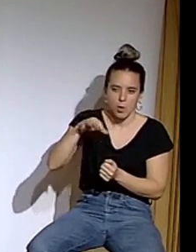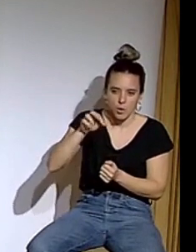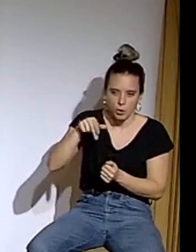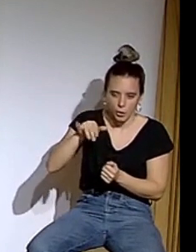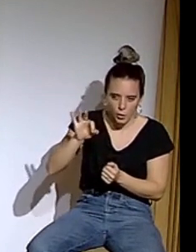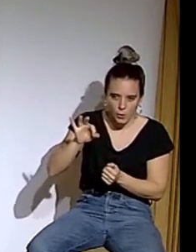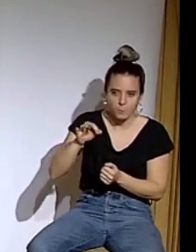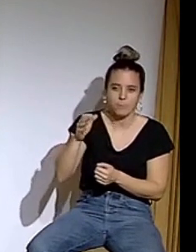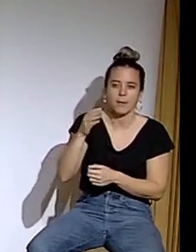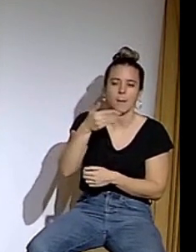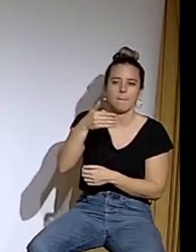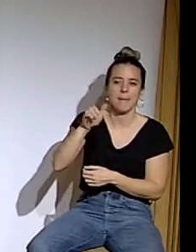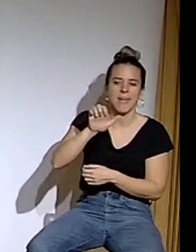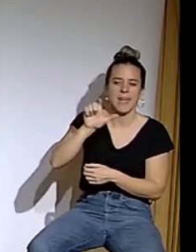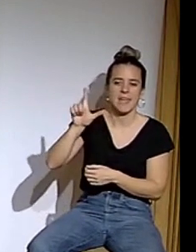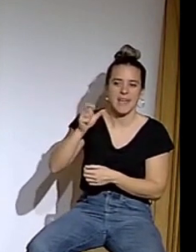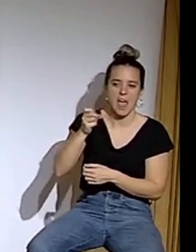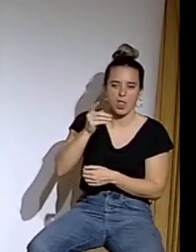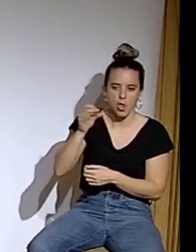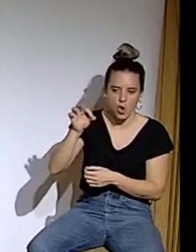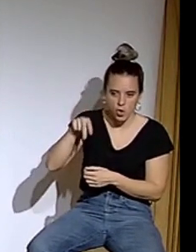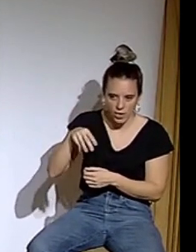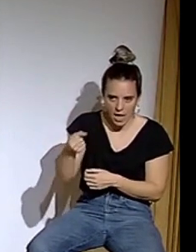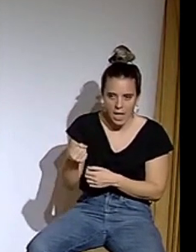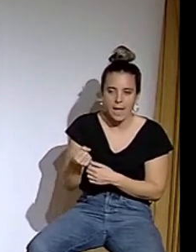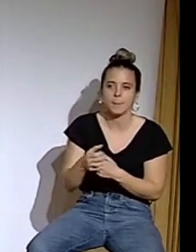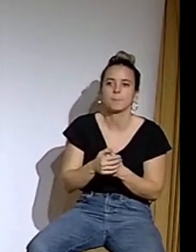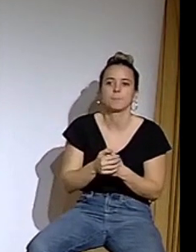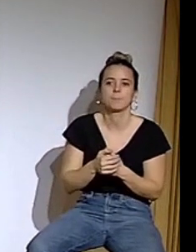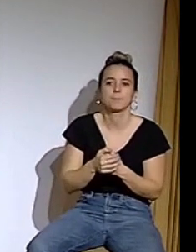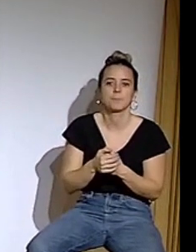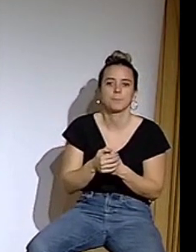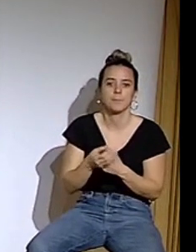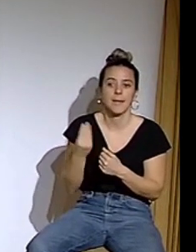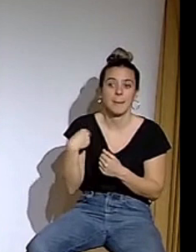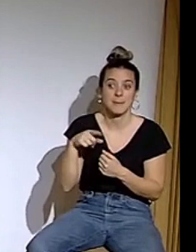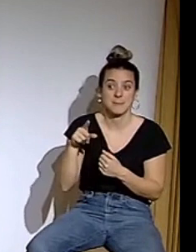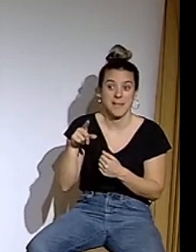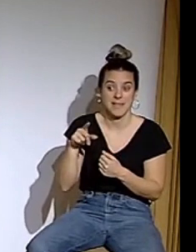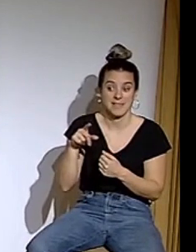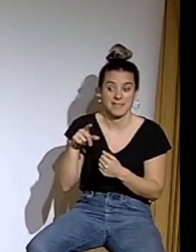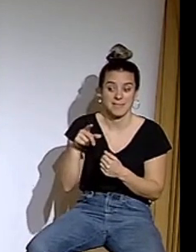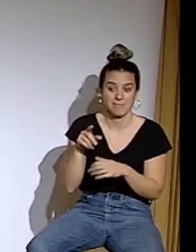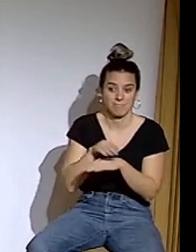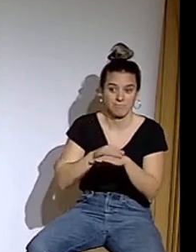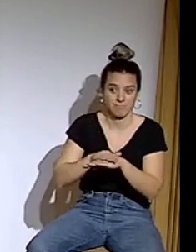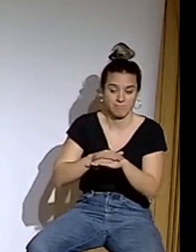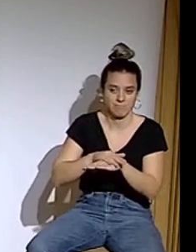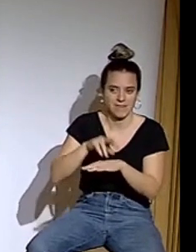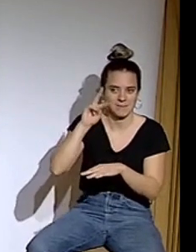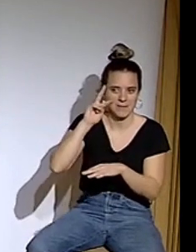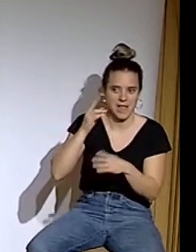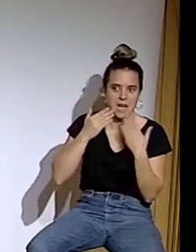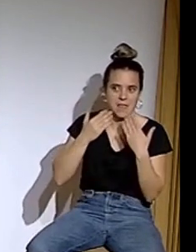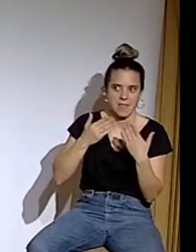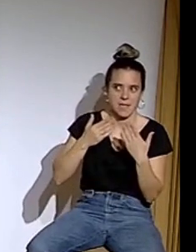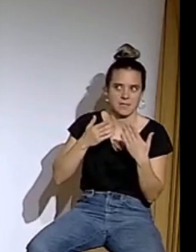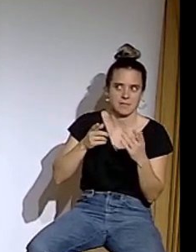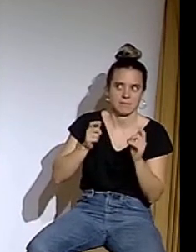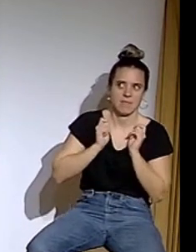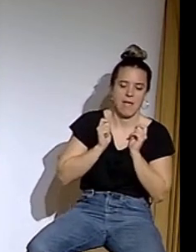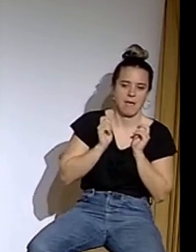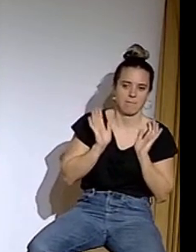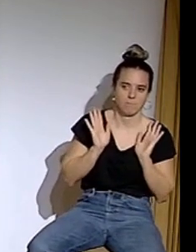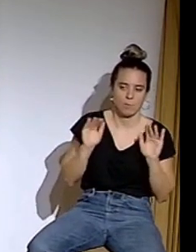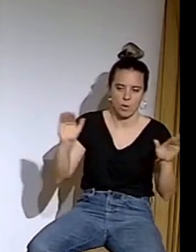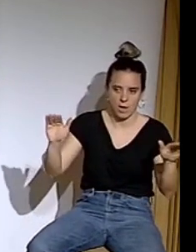y bueno con esta experiencias las brujas se dice que volaba no Entonces a raíz de esta charla